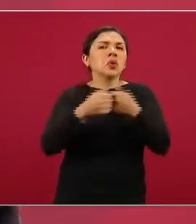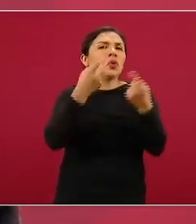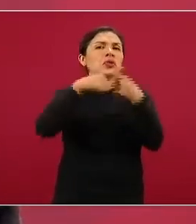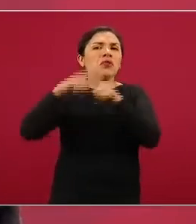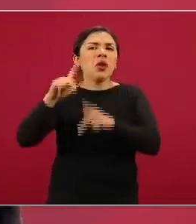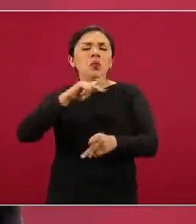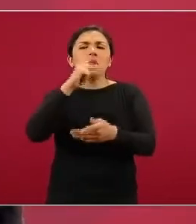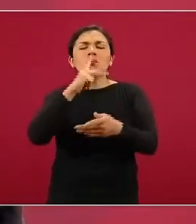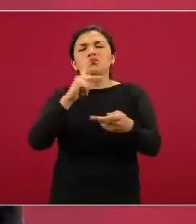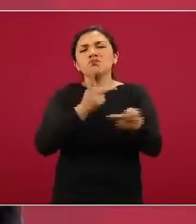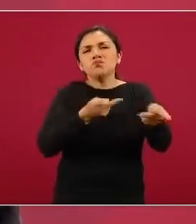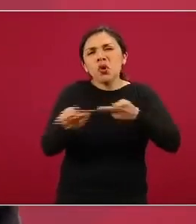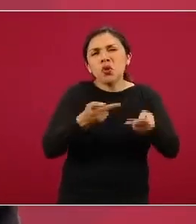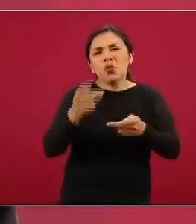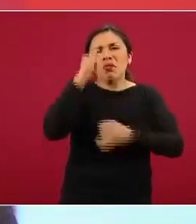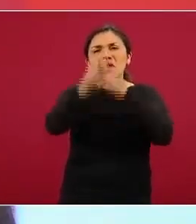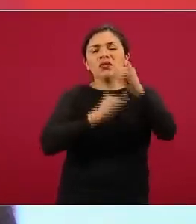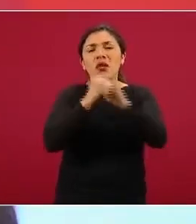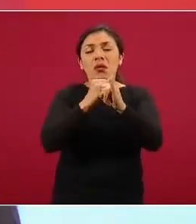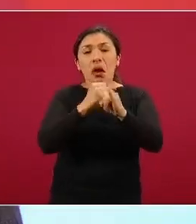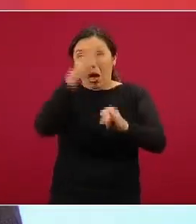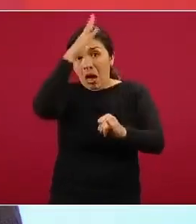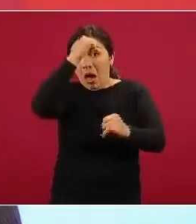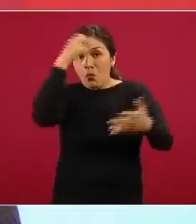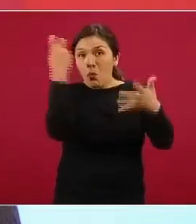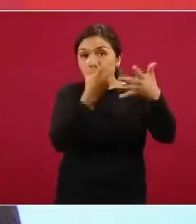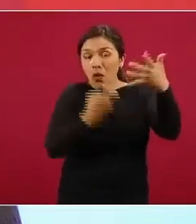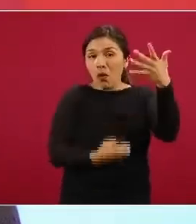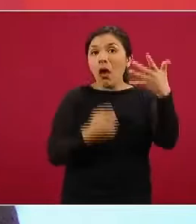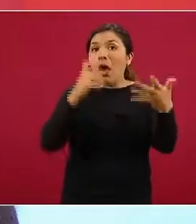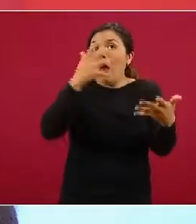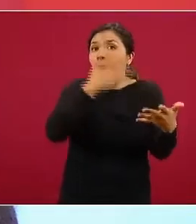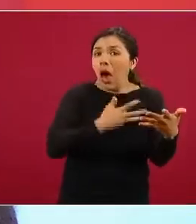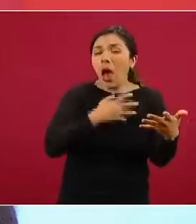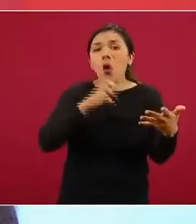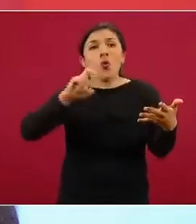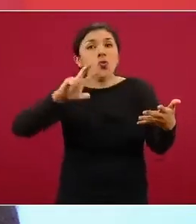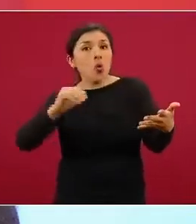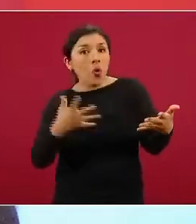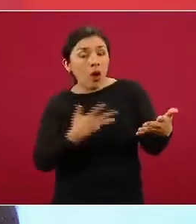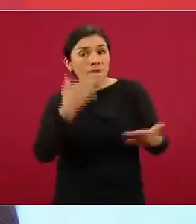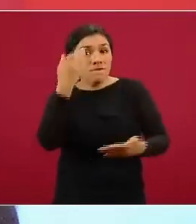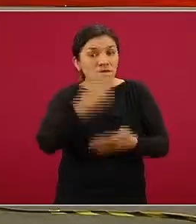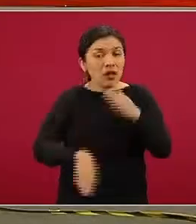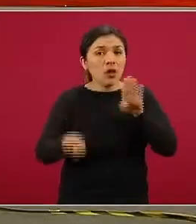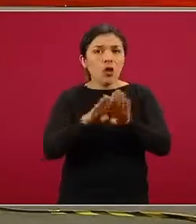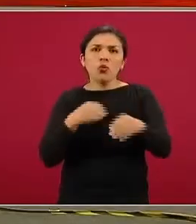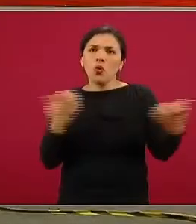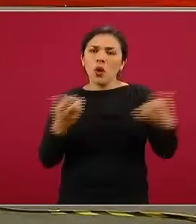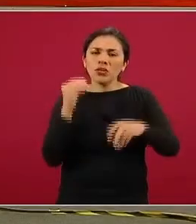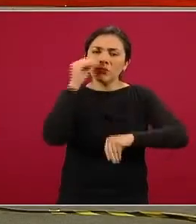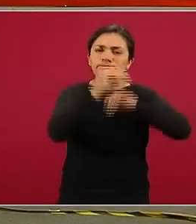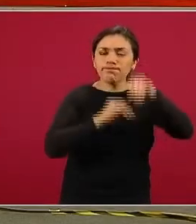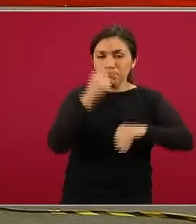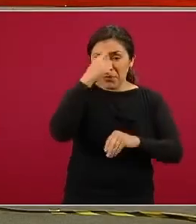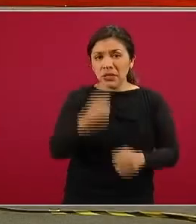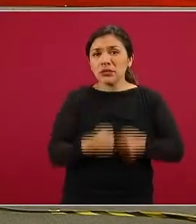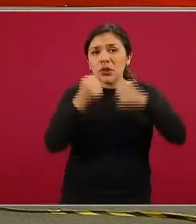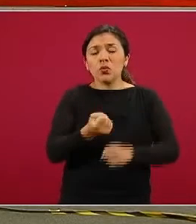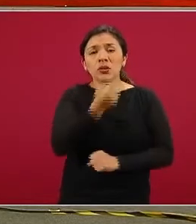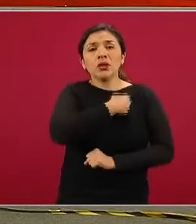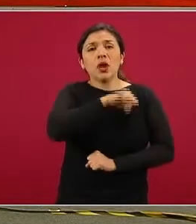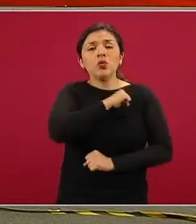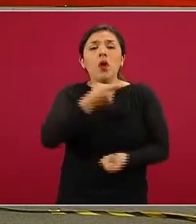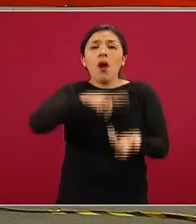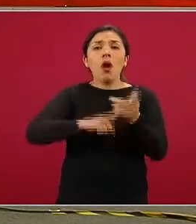protocolos internacionales, estándares donde había y donde no había, fuimos generando nuestros propios estándares de seguridad sanitaria en